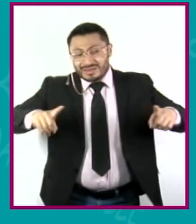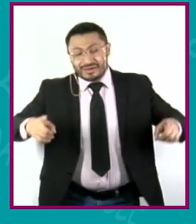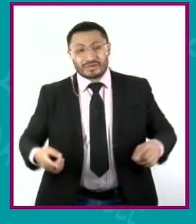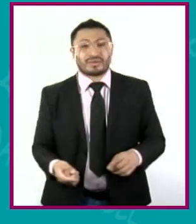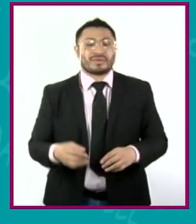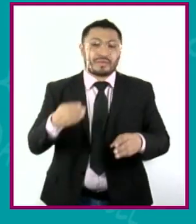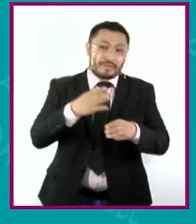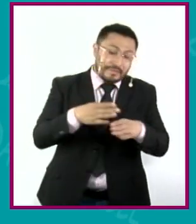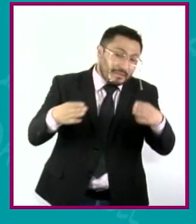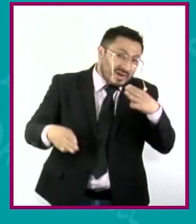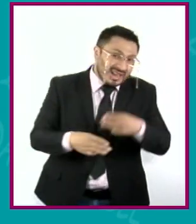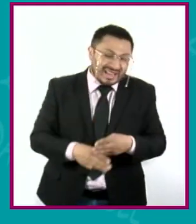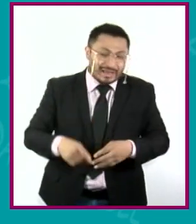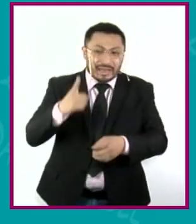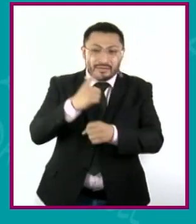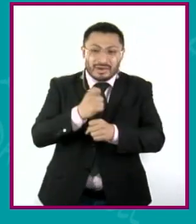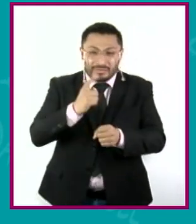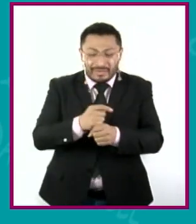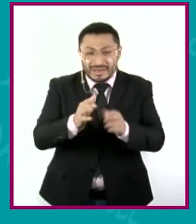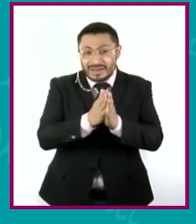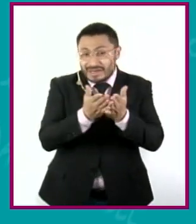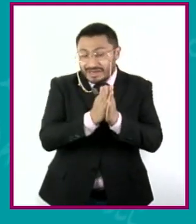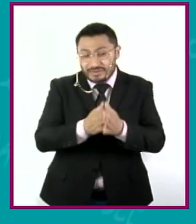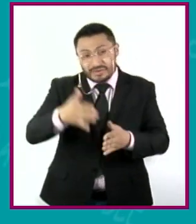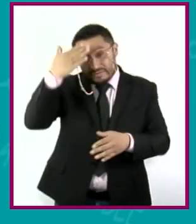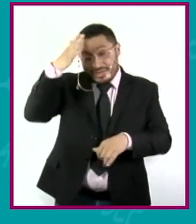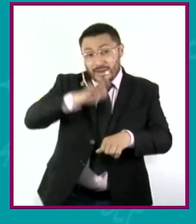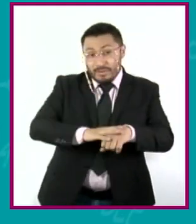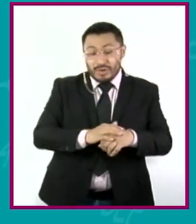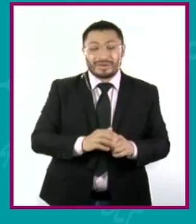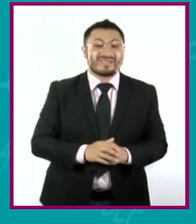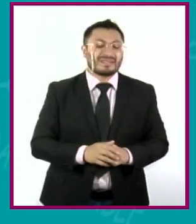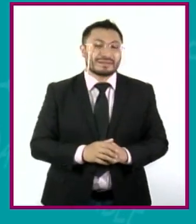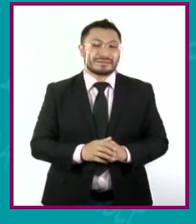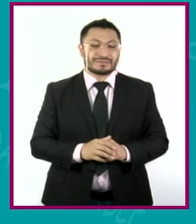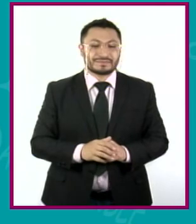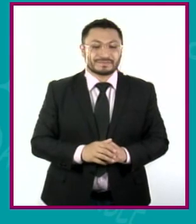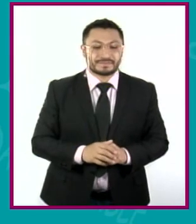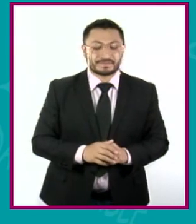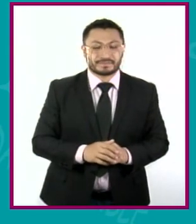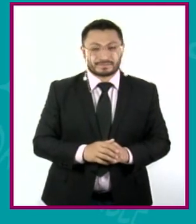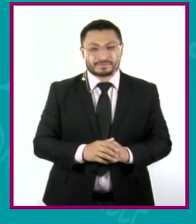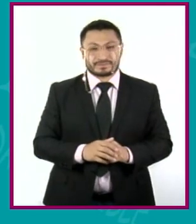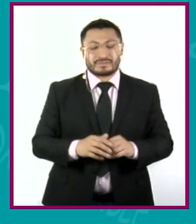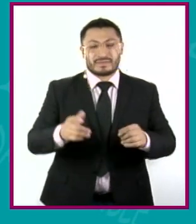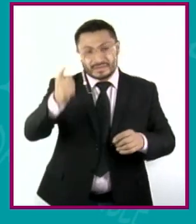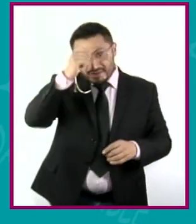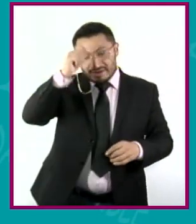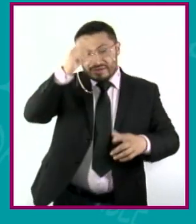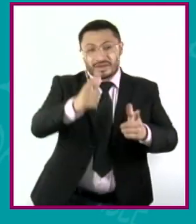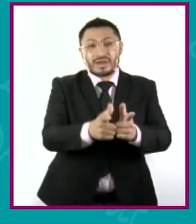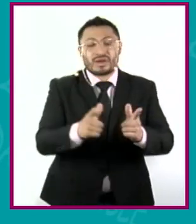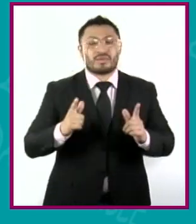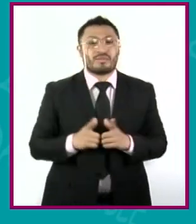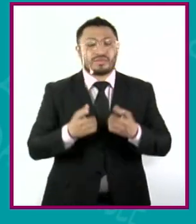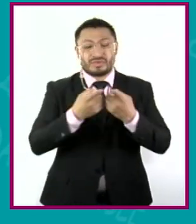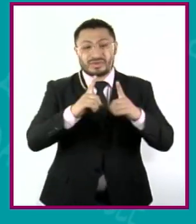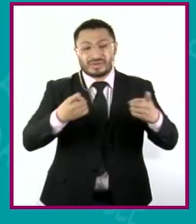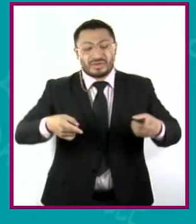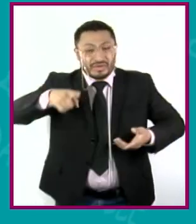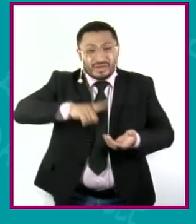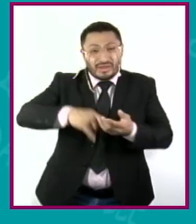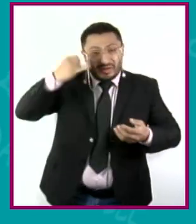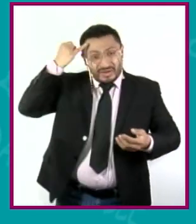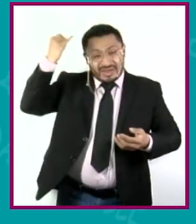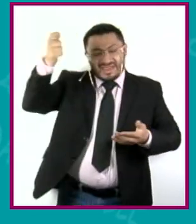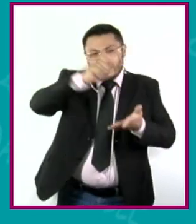del material del Premier Mémoire. Por su parte, la teoría de grupos se desarrolló a partir de las ideas planteadas